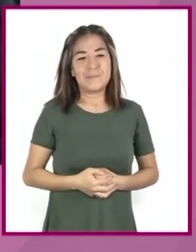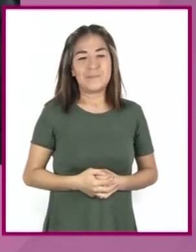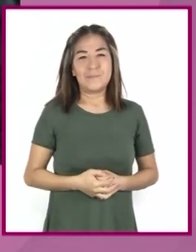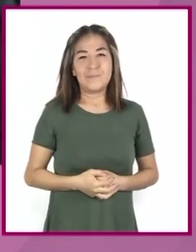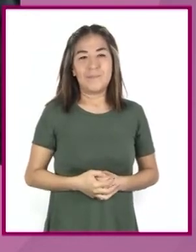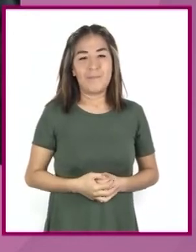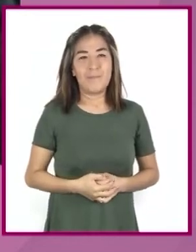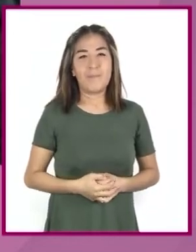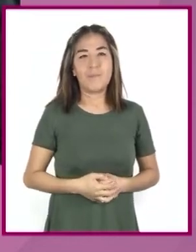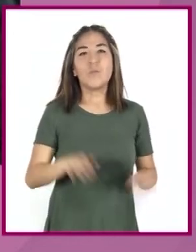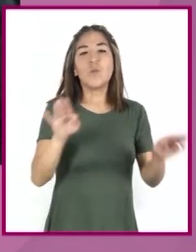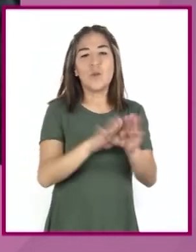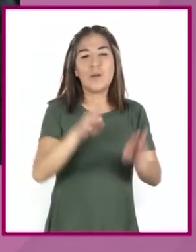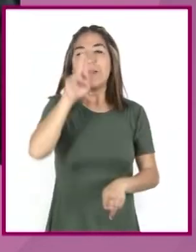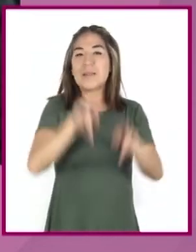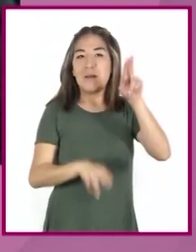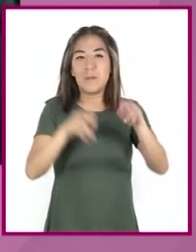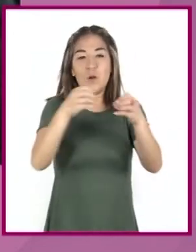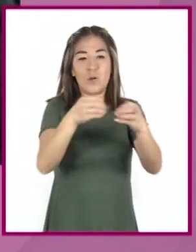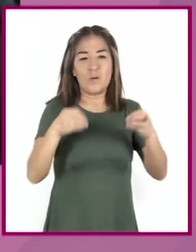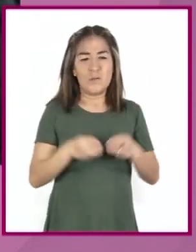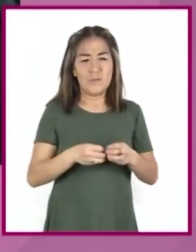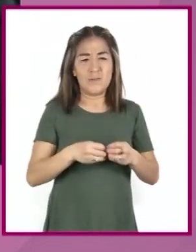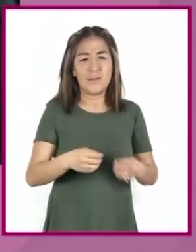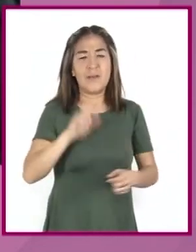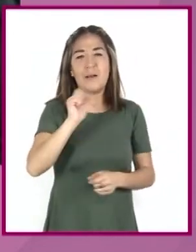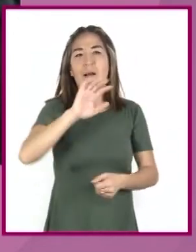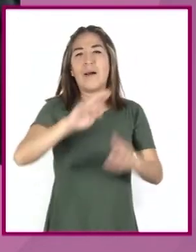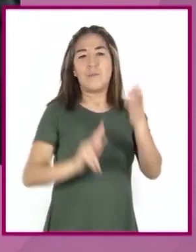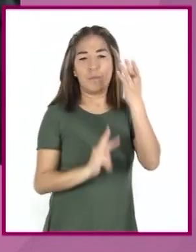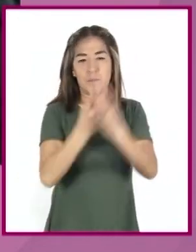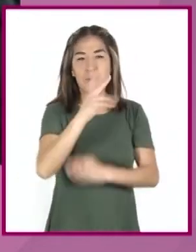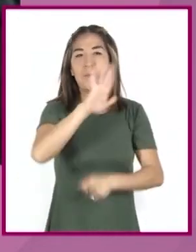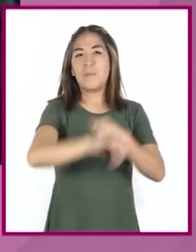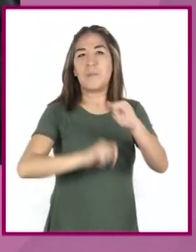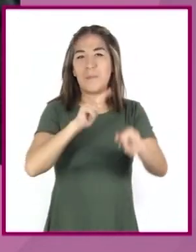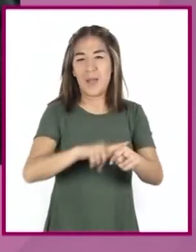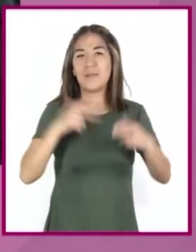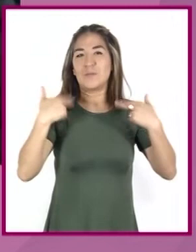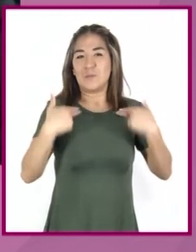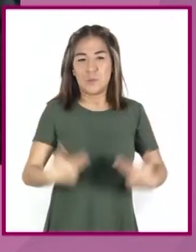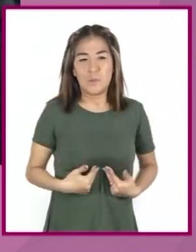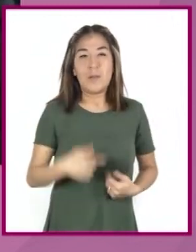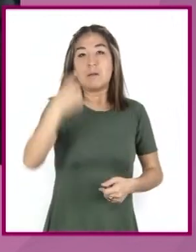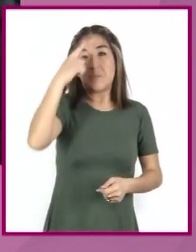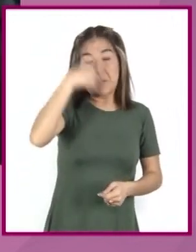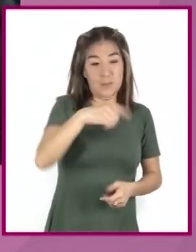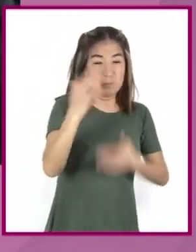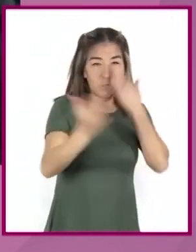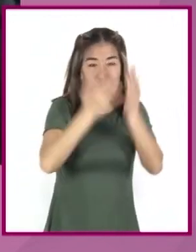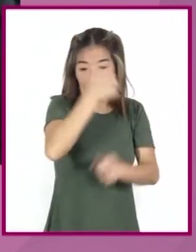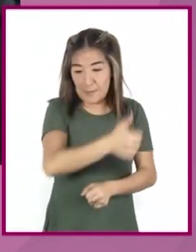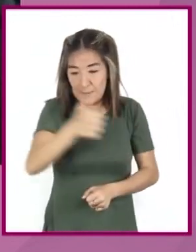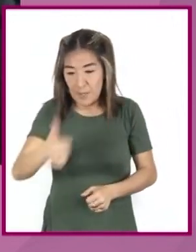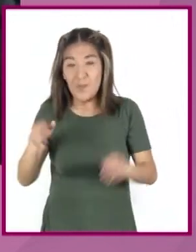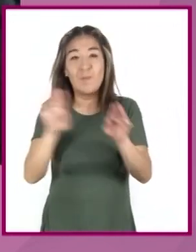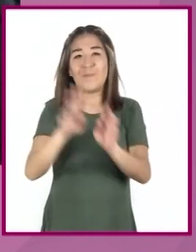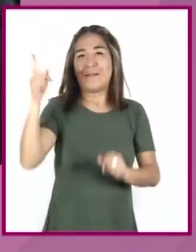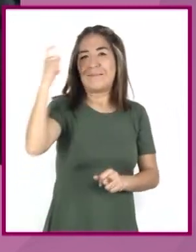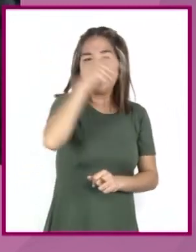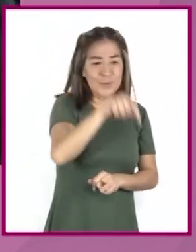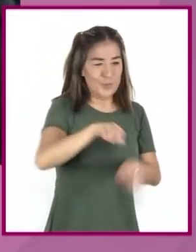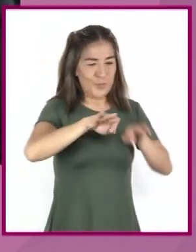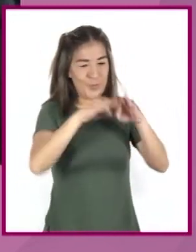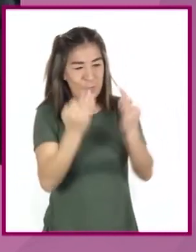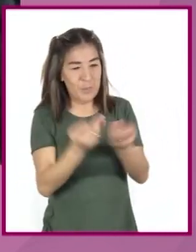Los niveles de organización de los seres vivos han sido divididos para su estudio, pues cada uno supone, además de una complejidad estructural,